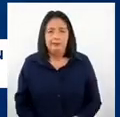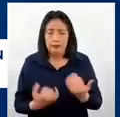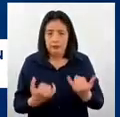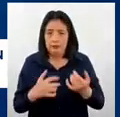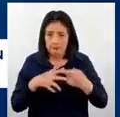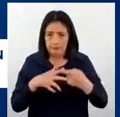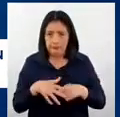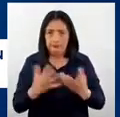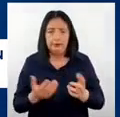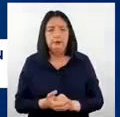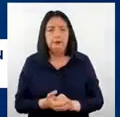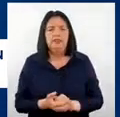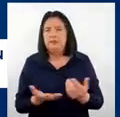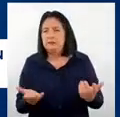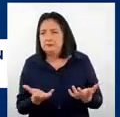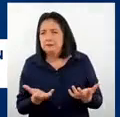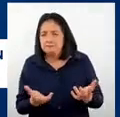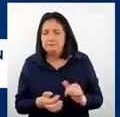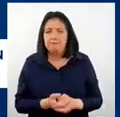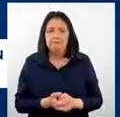comencemos